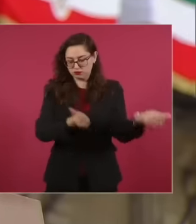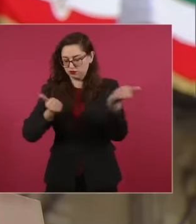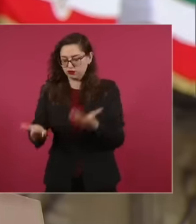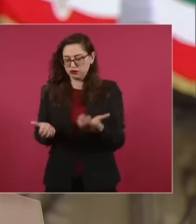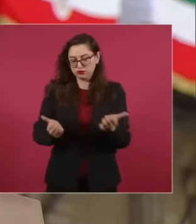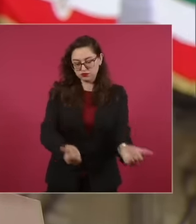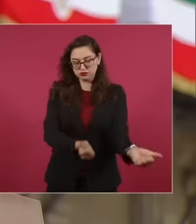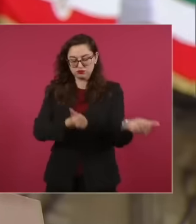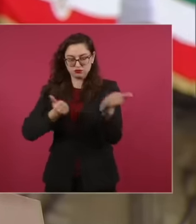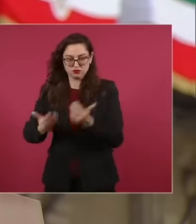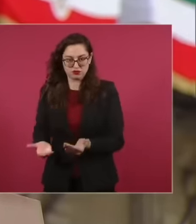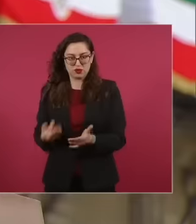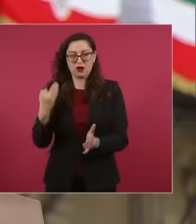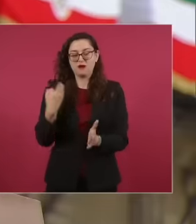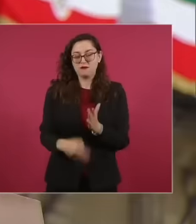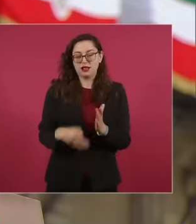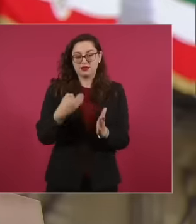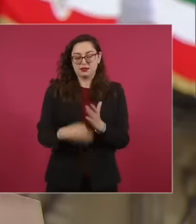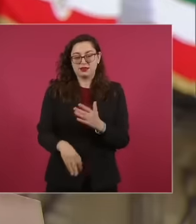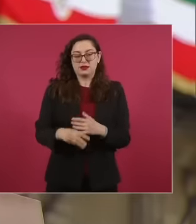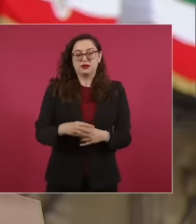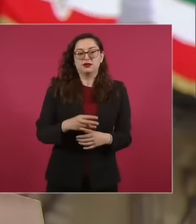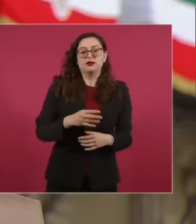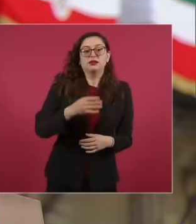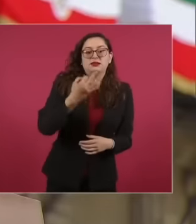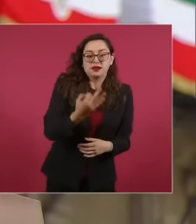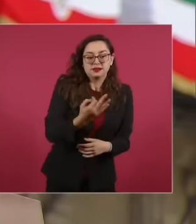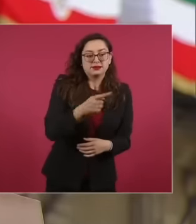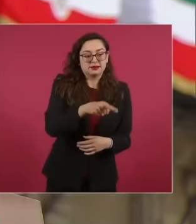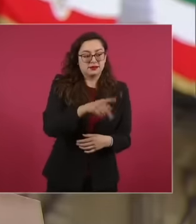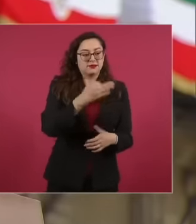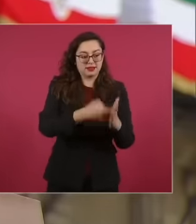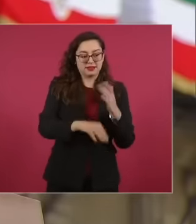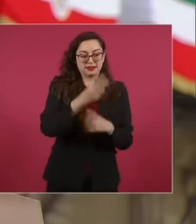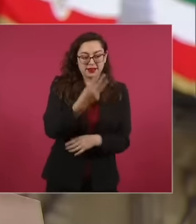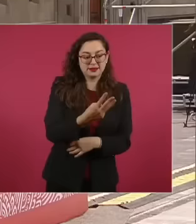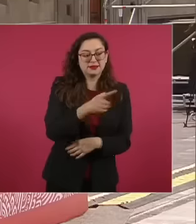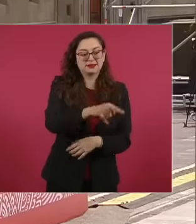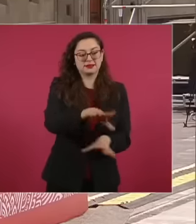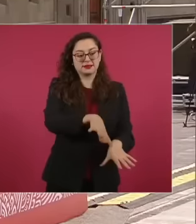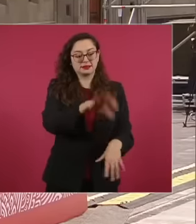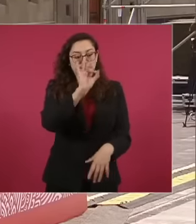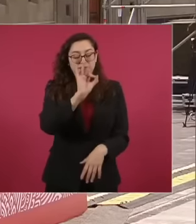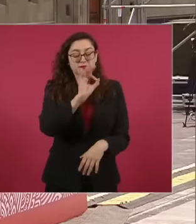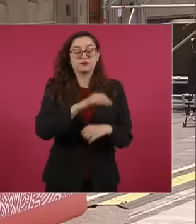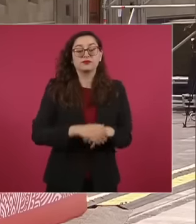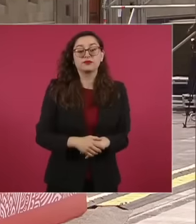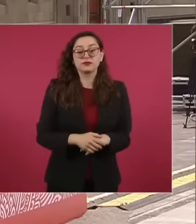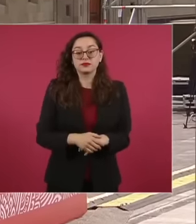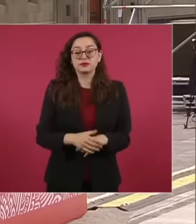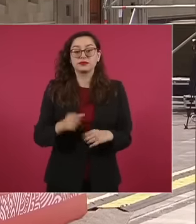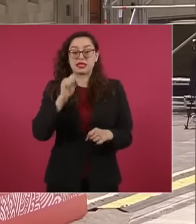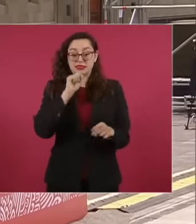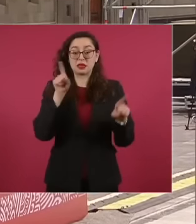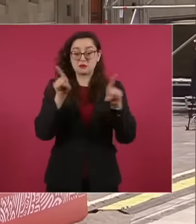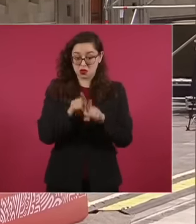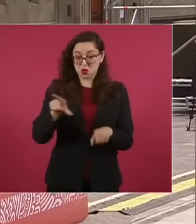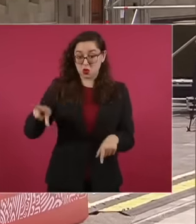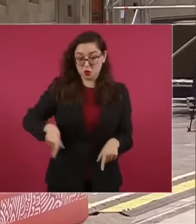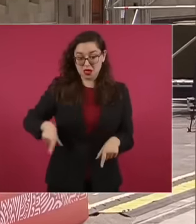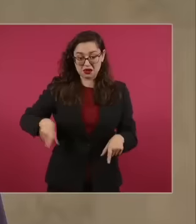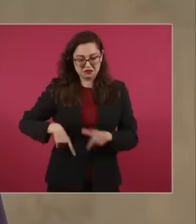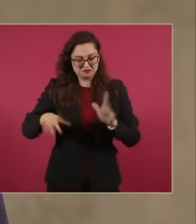y continúa la búsqueda. Este gobierno se ha caracterizado por garantizar la igualdad en todo